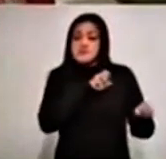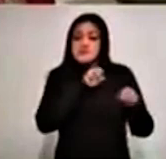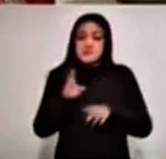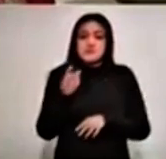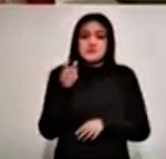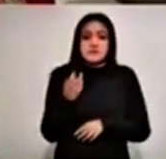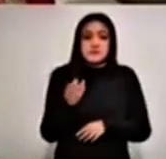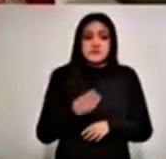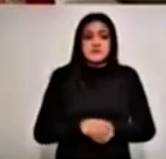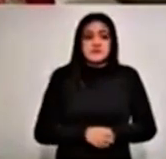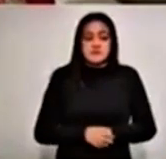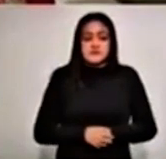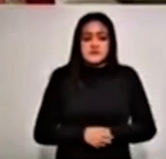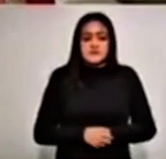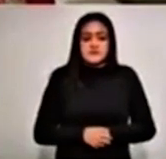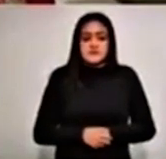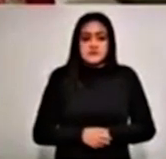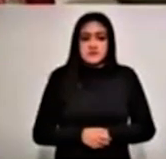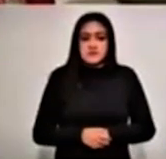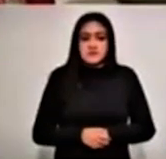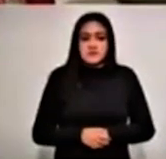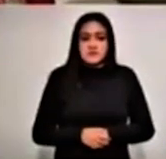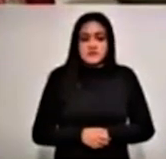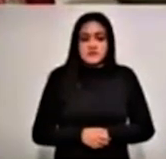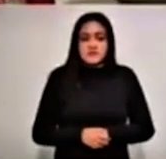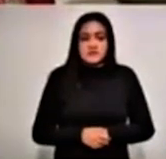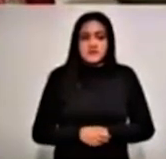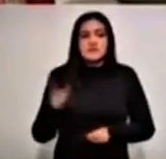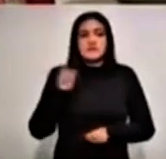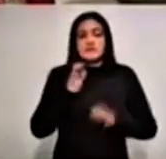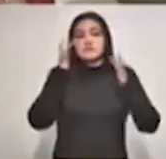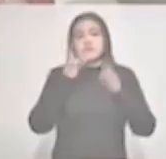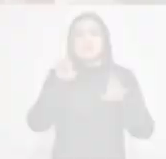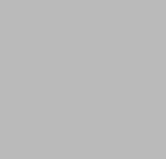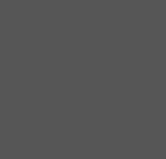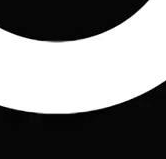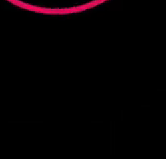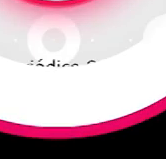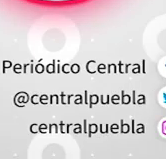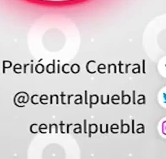abandonados. Abandonados. Y se sacaron con grúa.